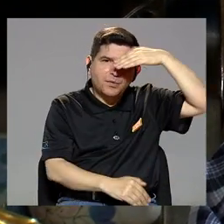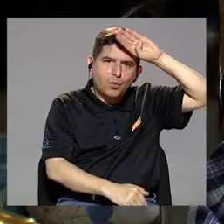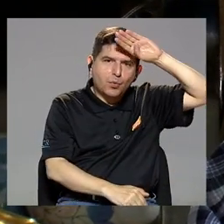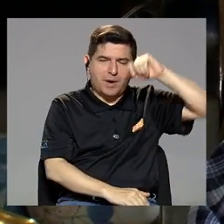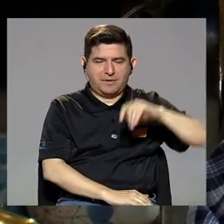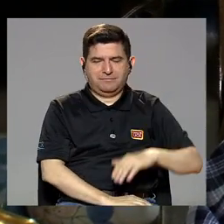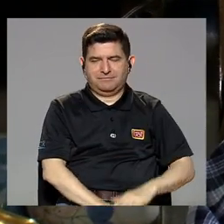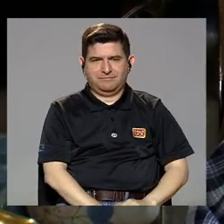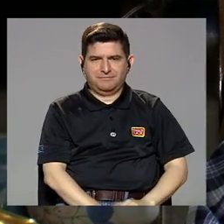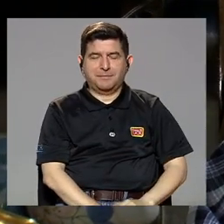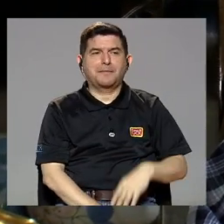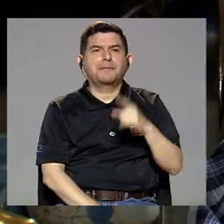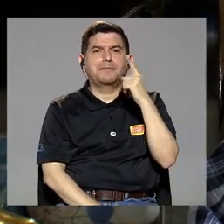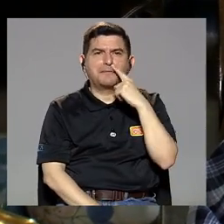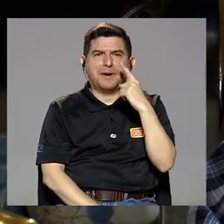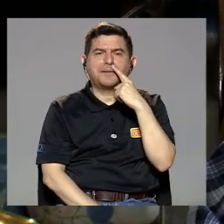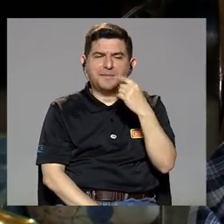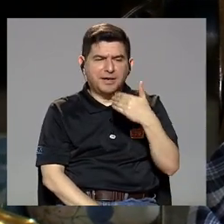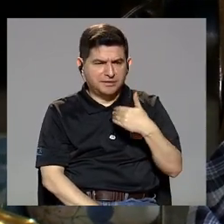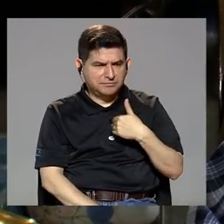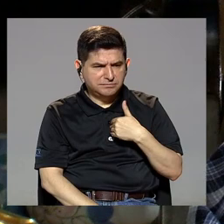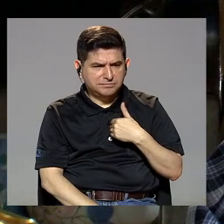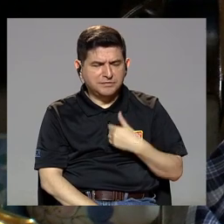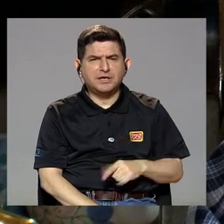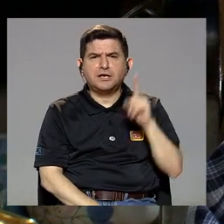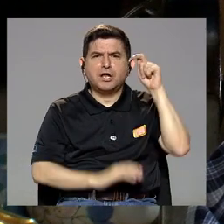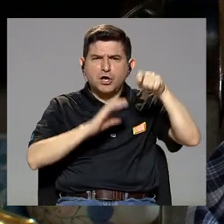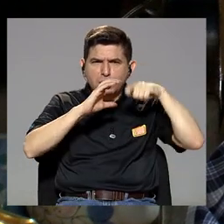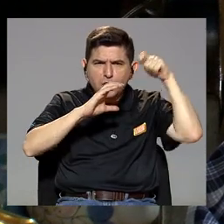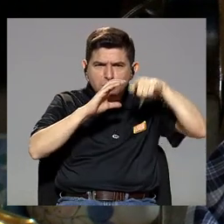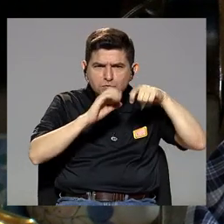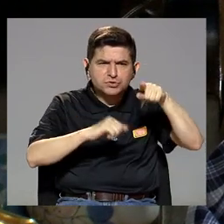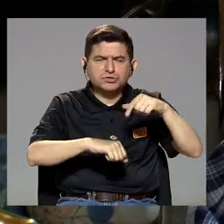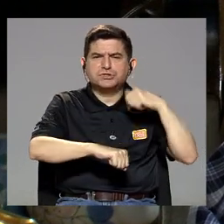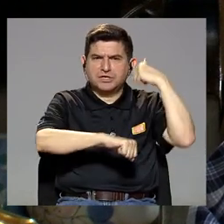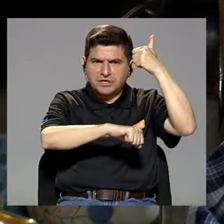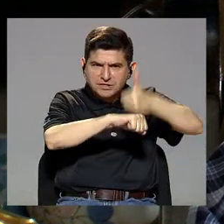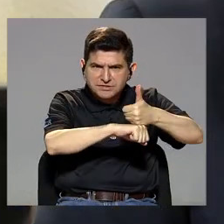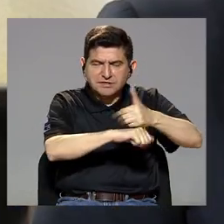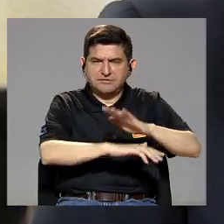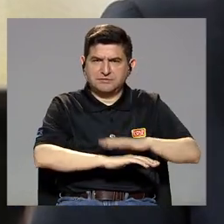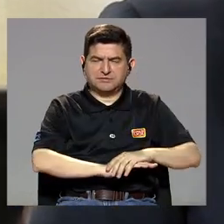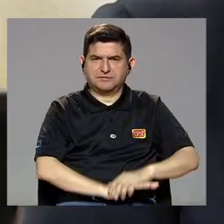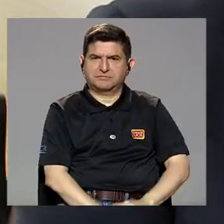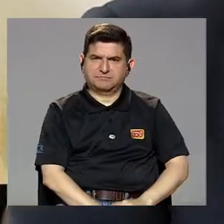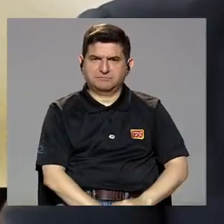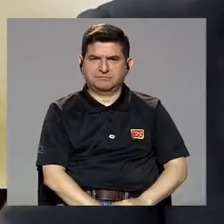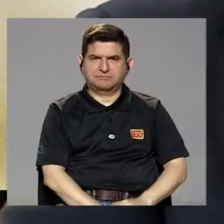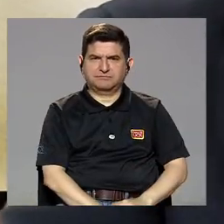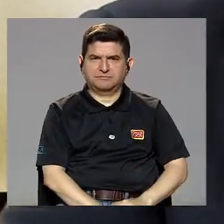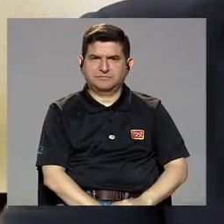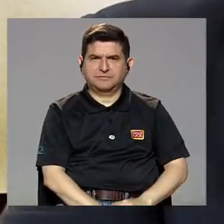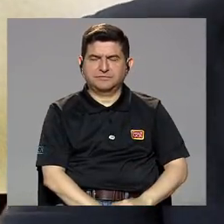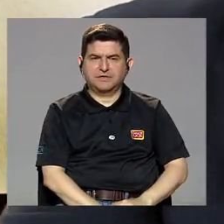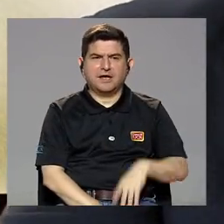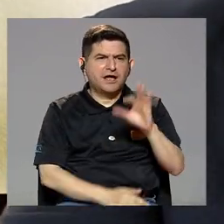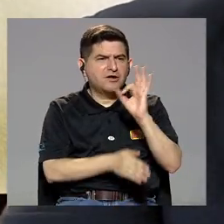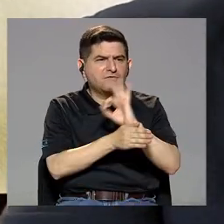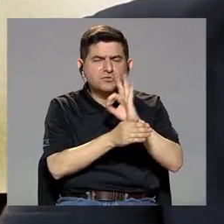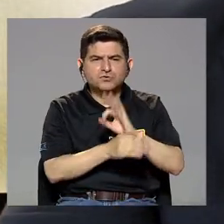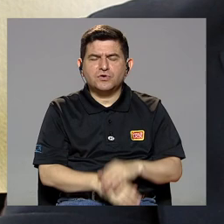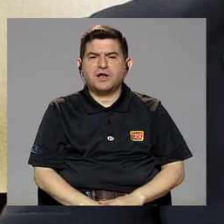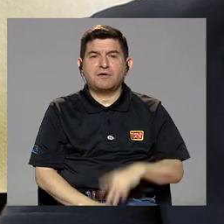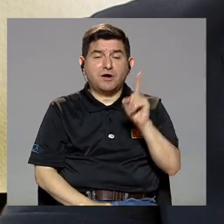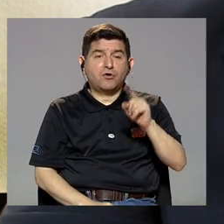y papá tenían un cine que había puesto en el barrio cuba verdad que funcionaba casi como un gran